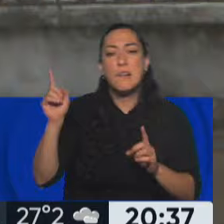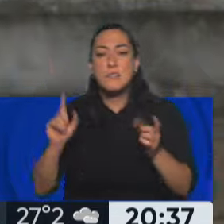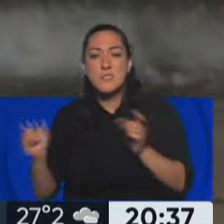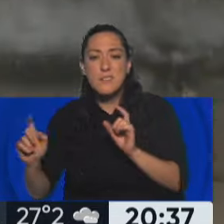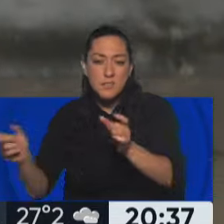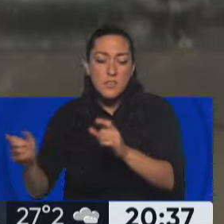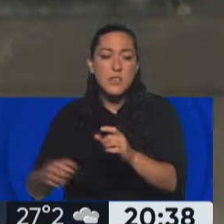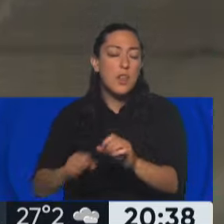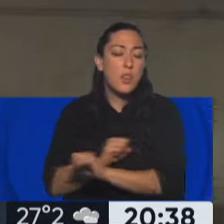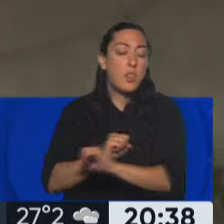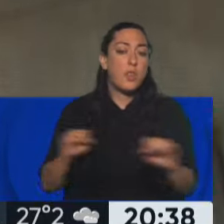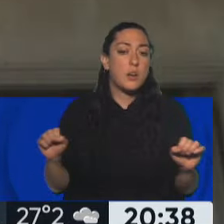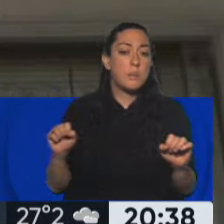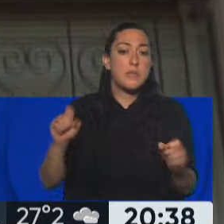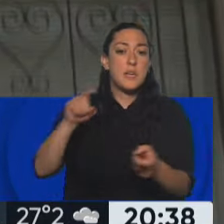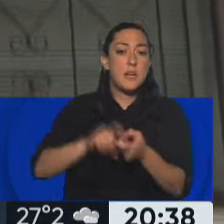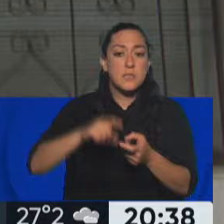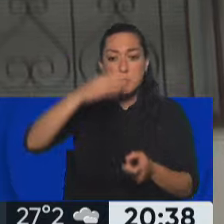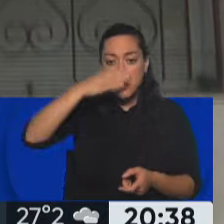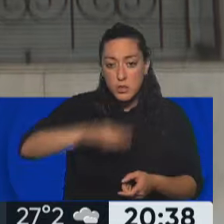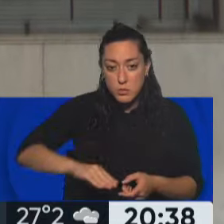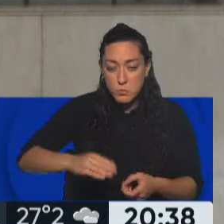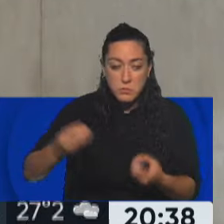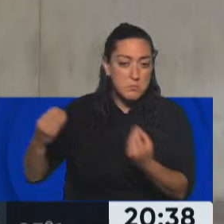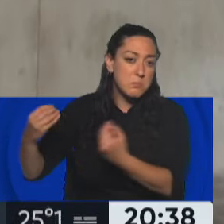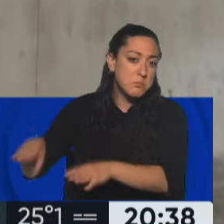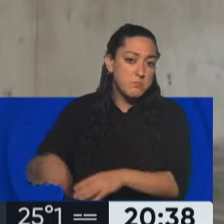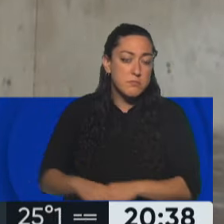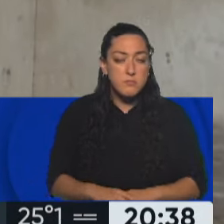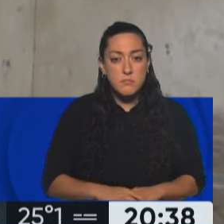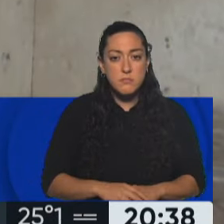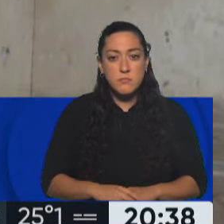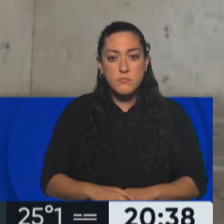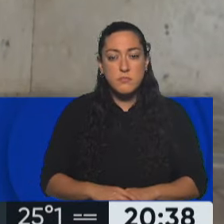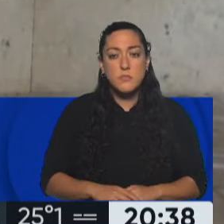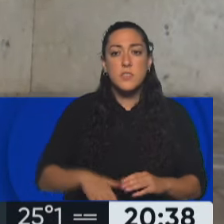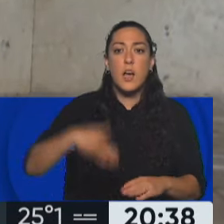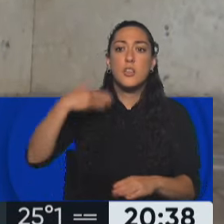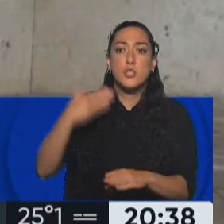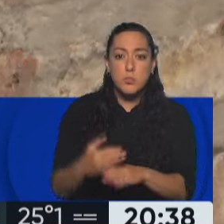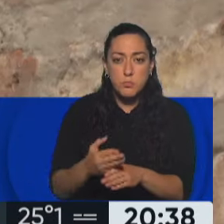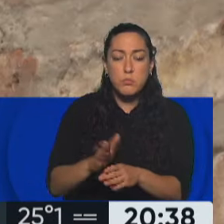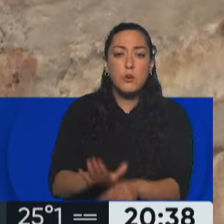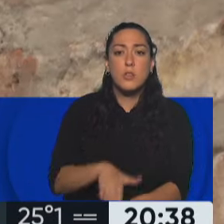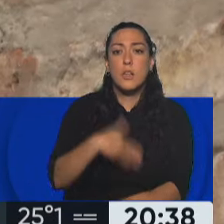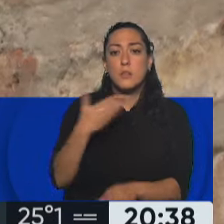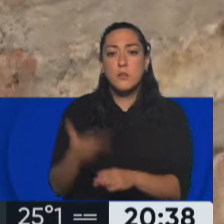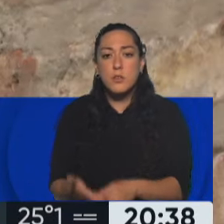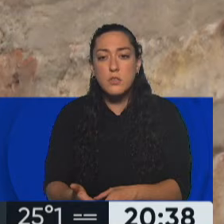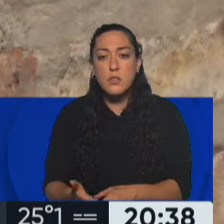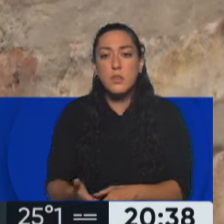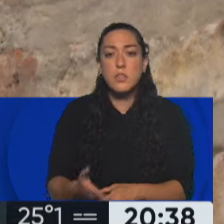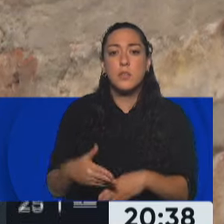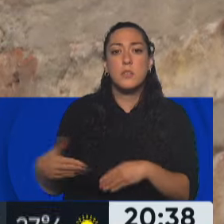continuidad. Pero de repente, después que se casó, ya empezó a venir más despaciado. Entonces, tenemos un grupo de